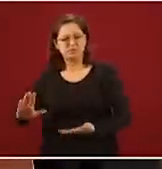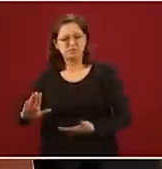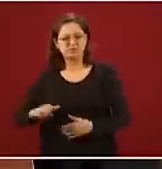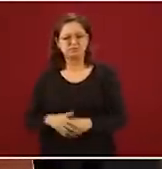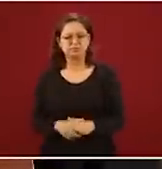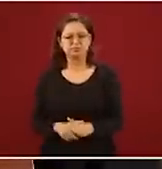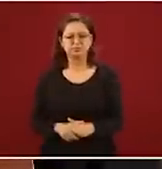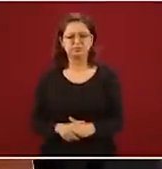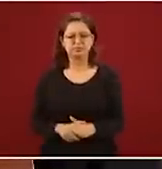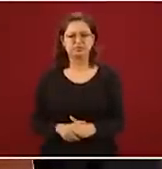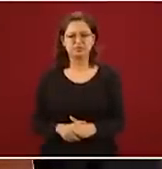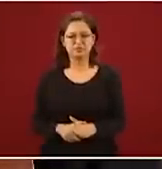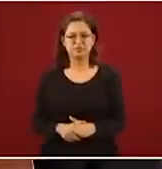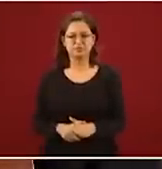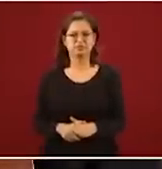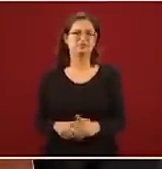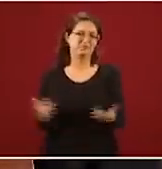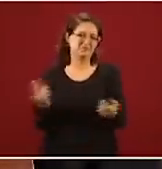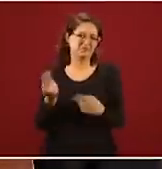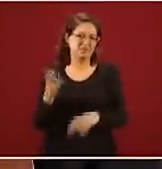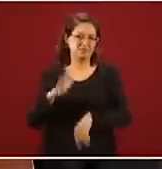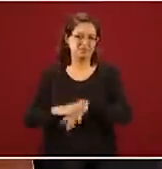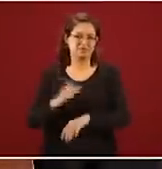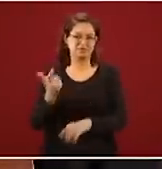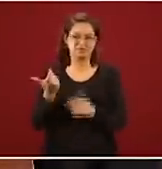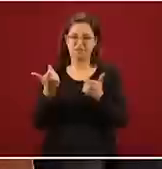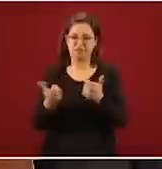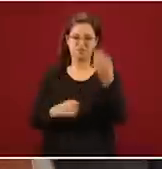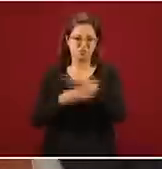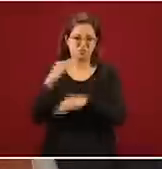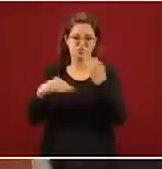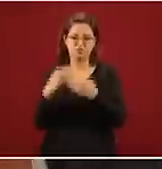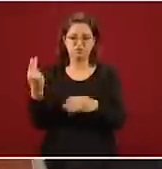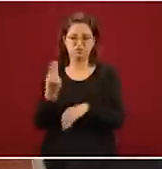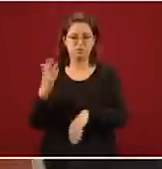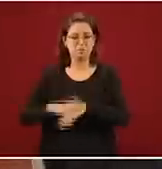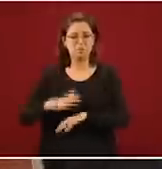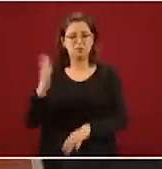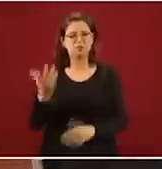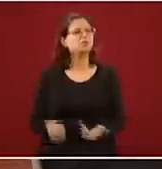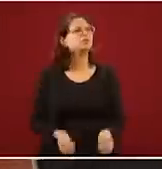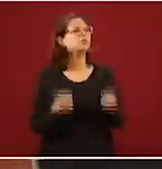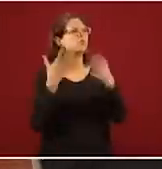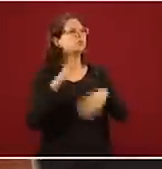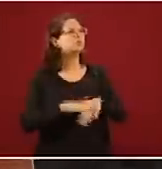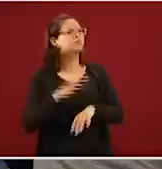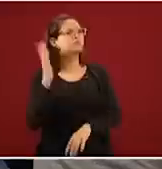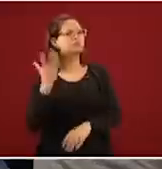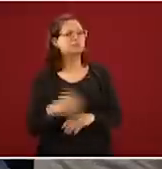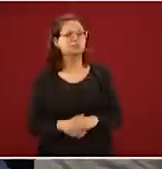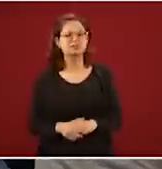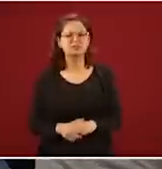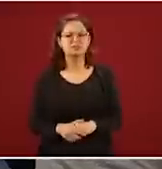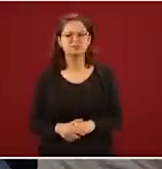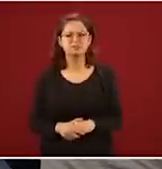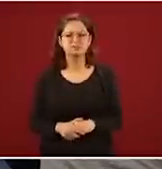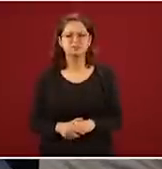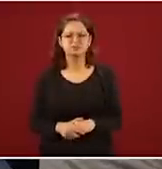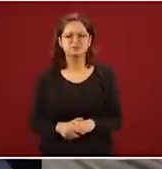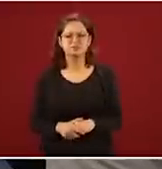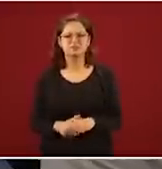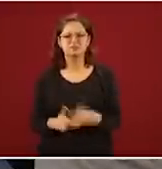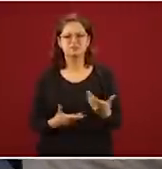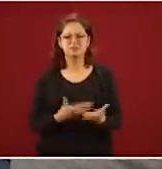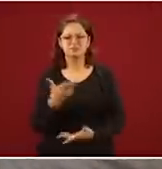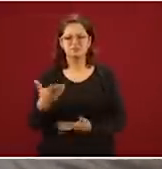Entonces, claro que se va a necesitar más, todos. O sea, ¿cuánto más, presidente? ¿Cuánto se necesita para garantizar que los